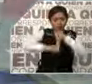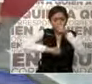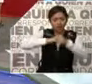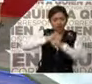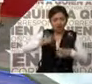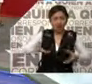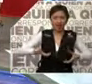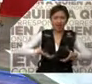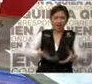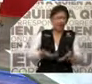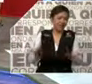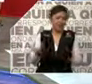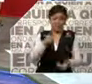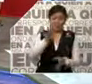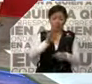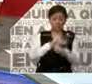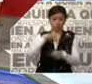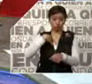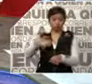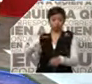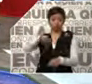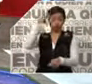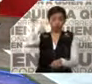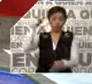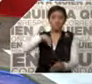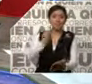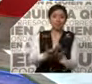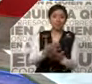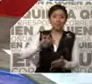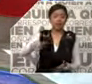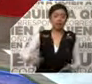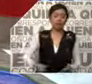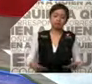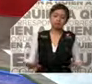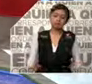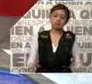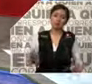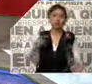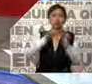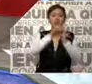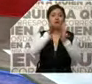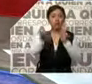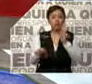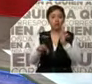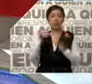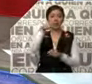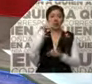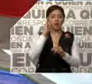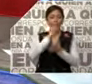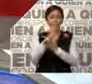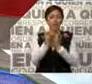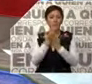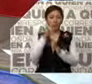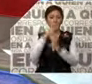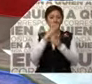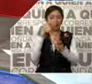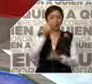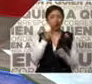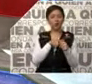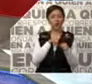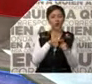a velocidades. Exactamente. Si puedes ver, si podemos ver un poquito de la imagen de la camioneta guinda... Yo creo que la